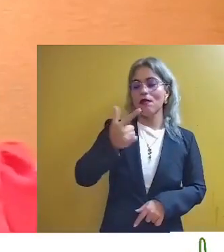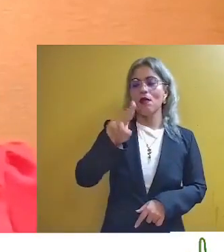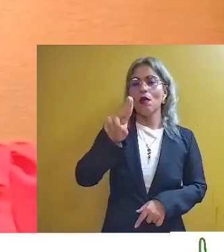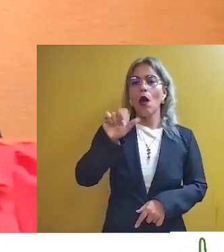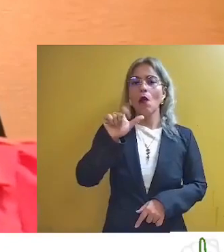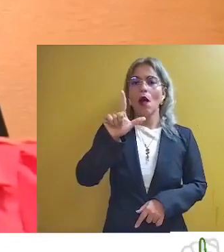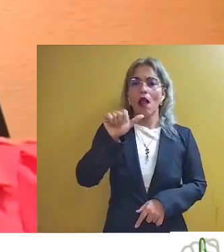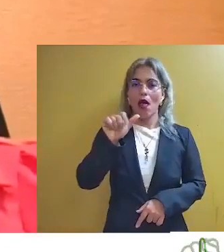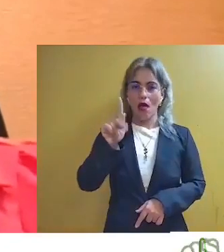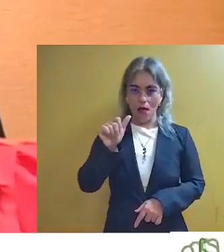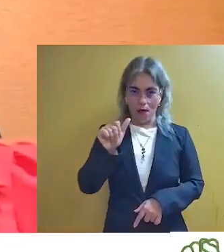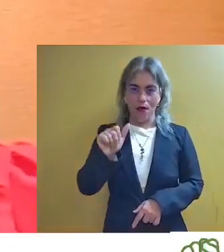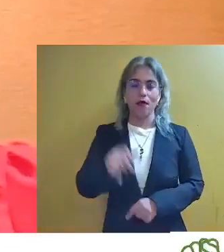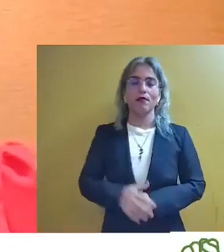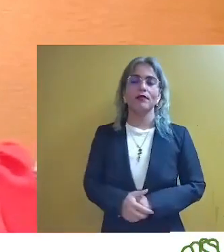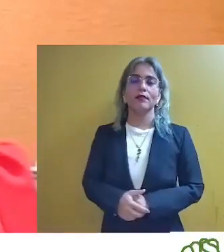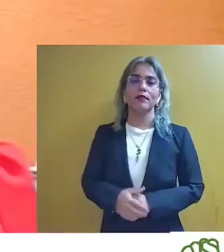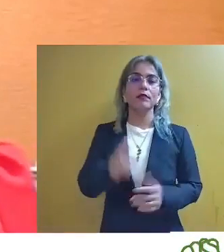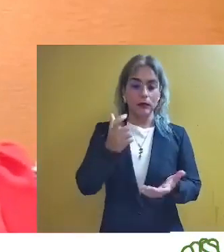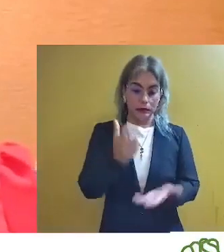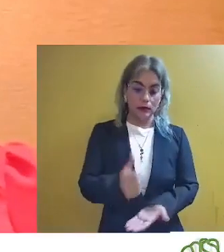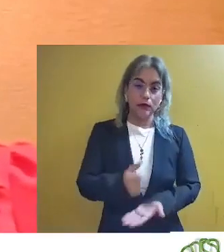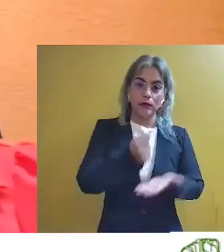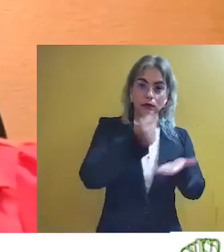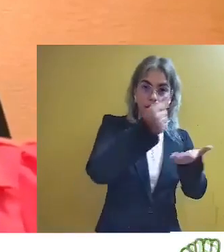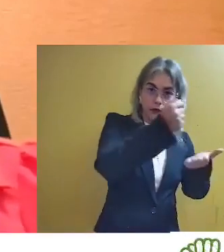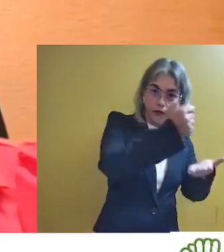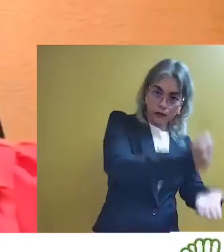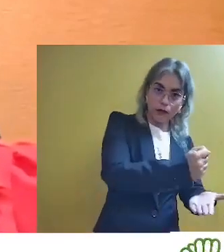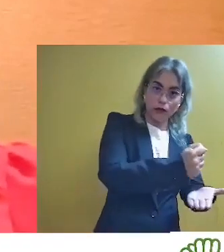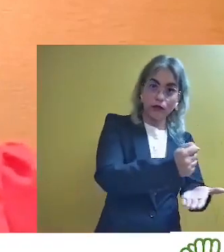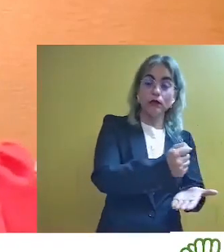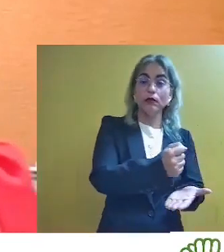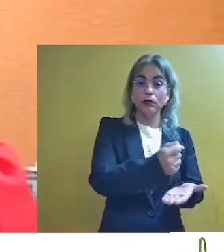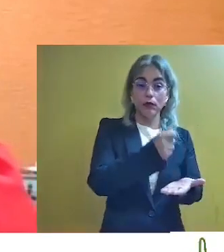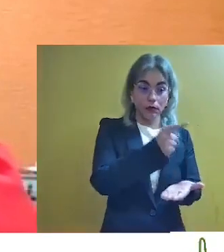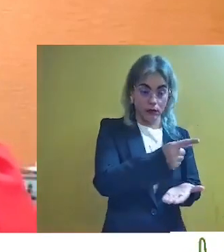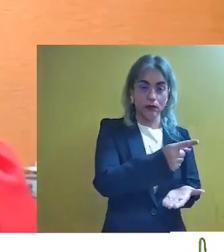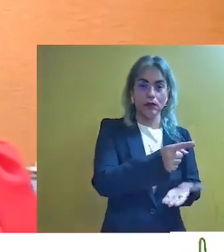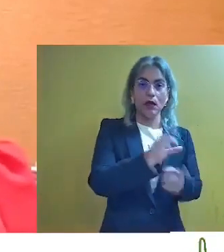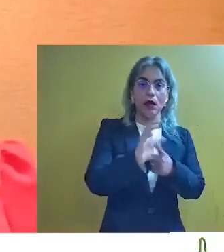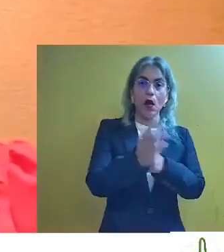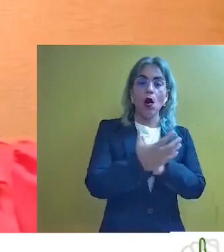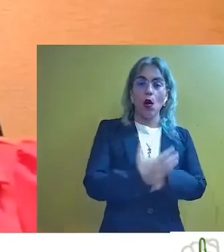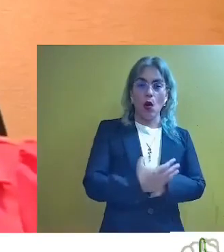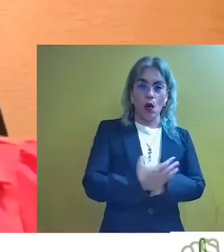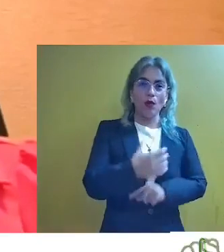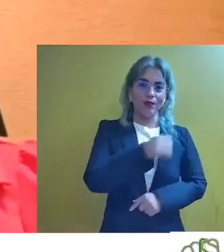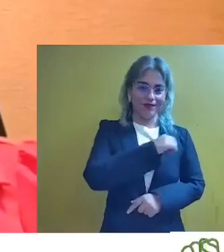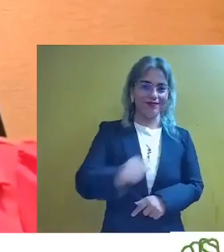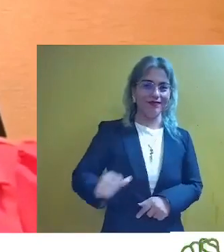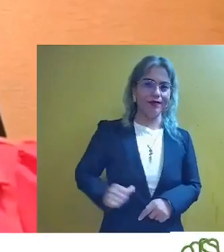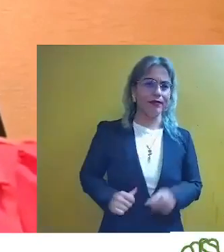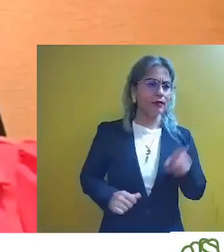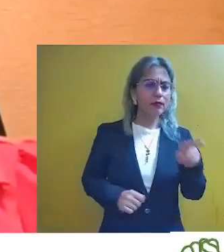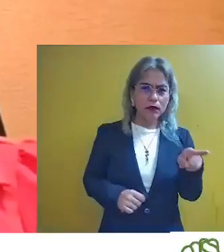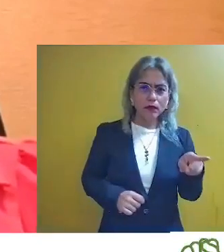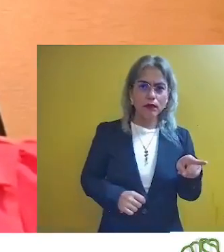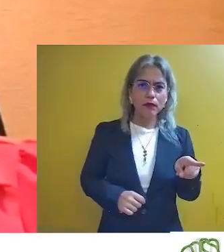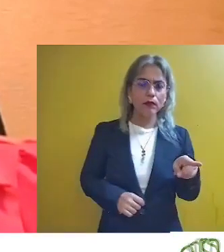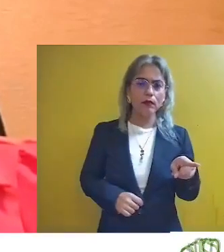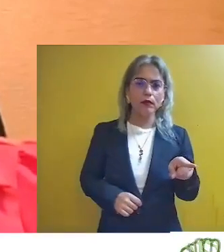de la entrega del recurso público destinado al financiamiento para el comité municipal tenga que comprobarse fuera de